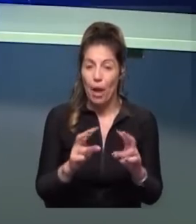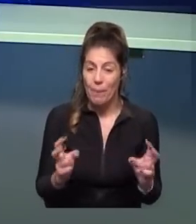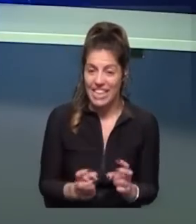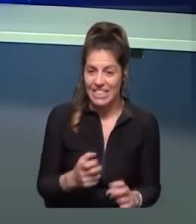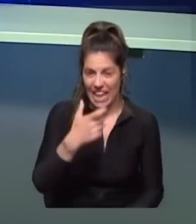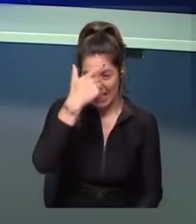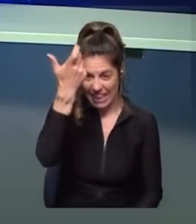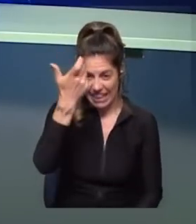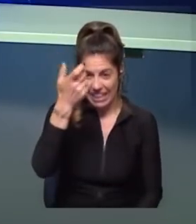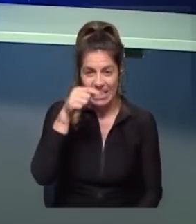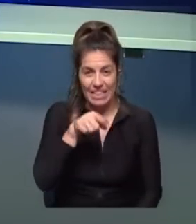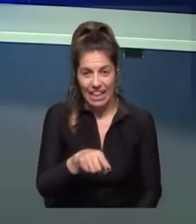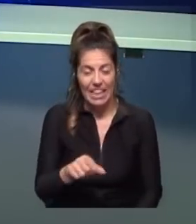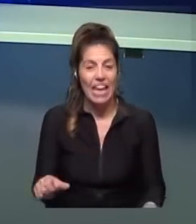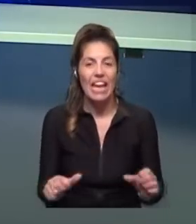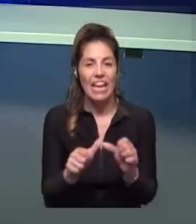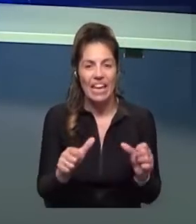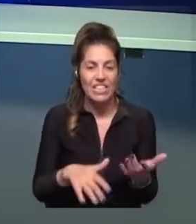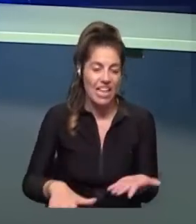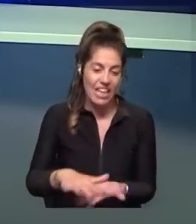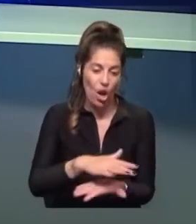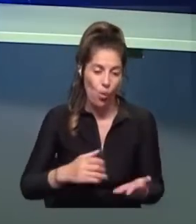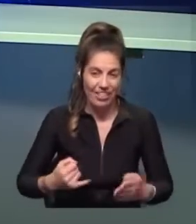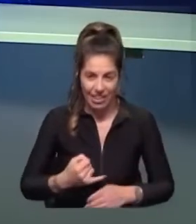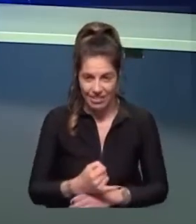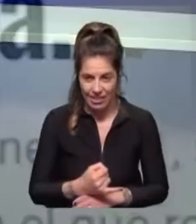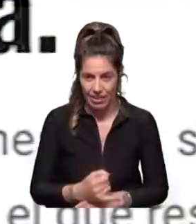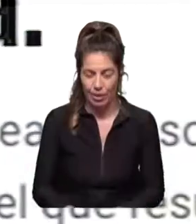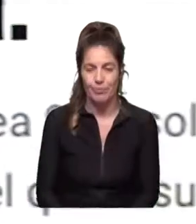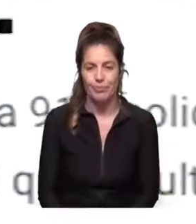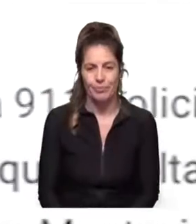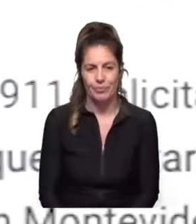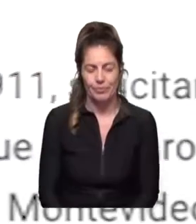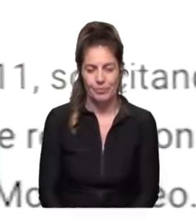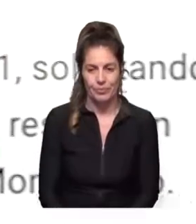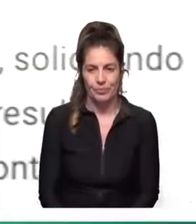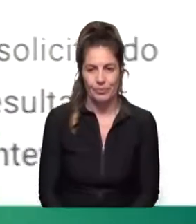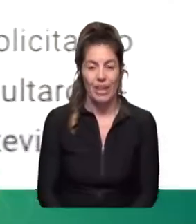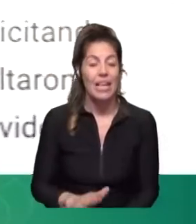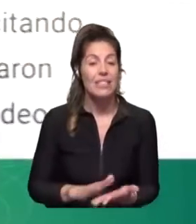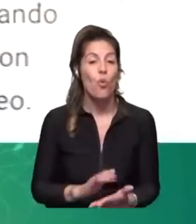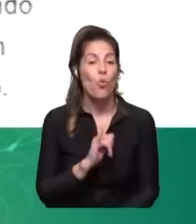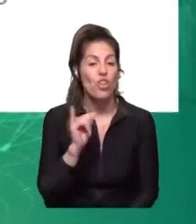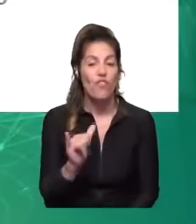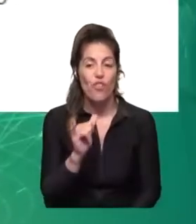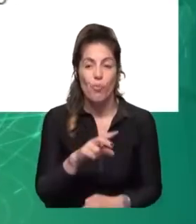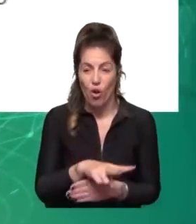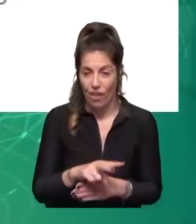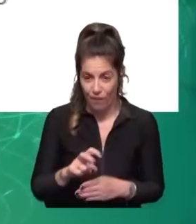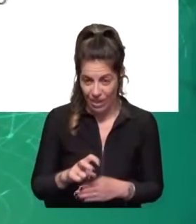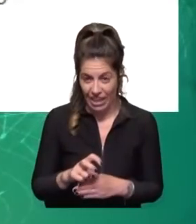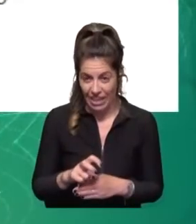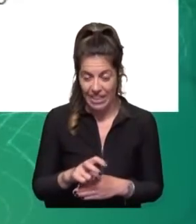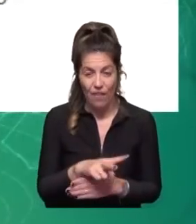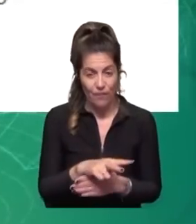técnicas y viales realizadas en el lugar del siniestro según informó la fiscalía general de la nación